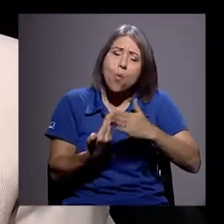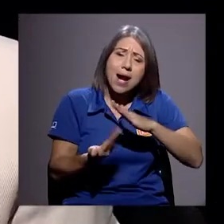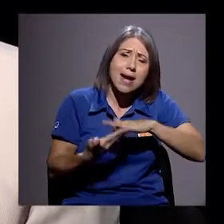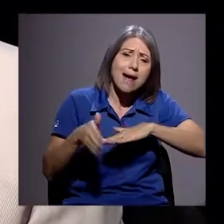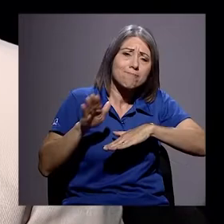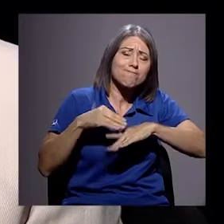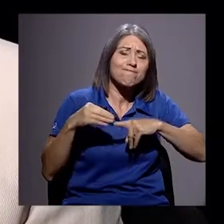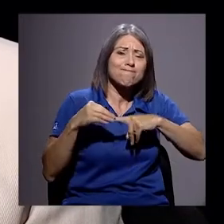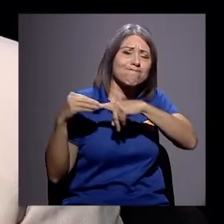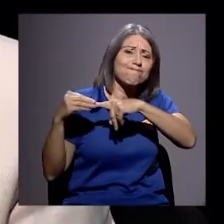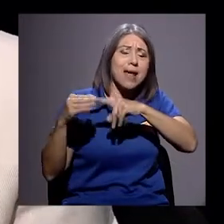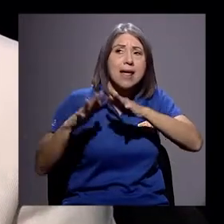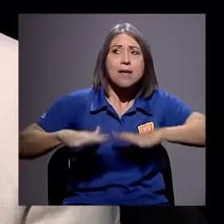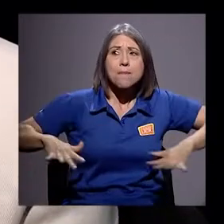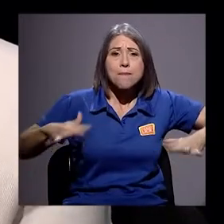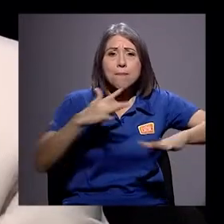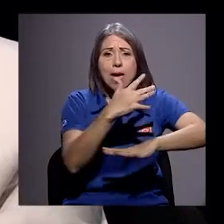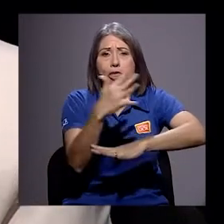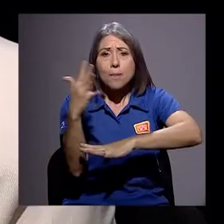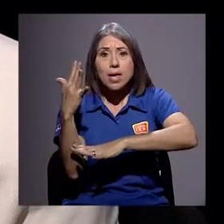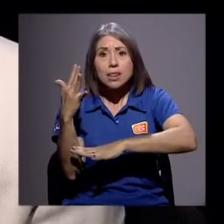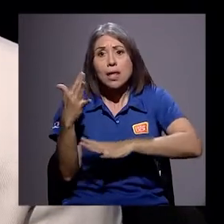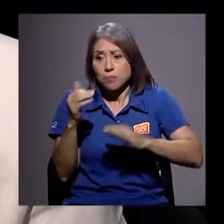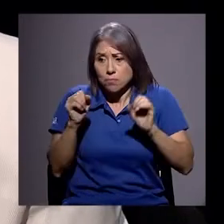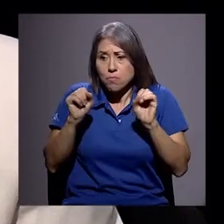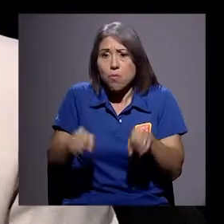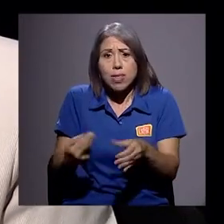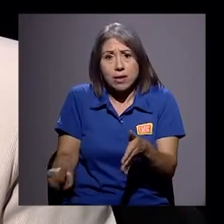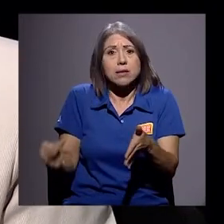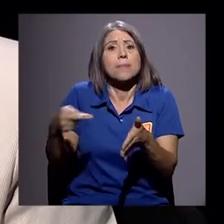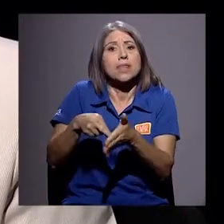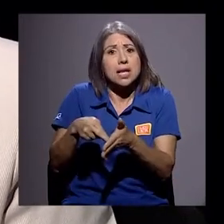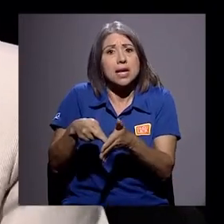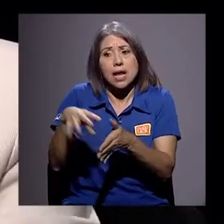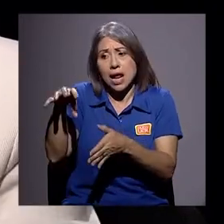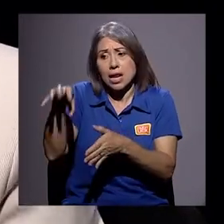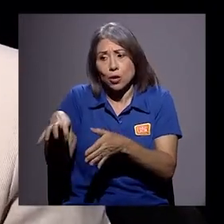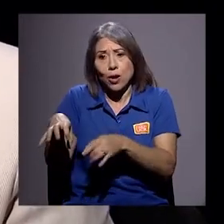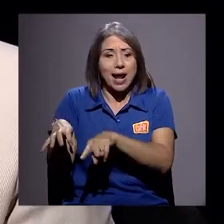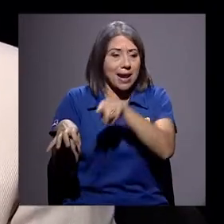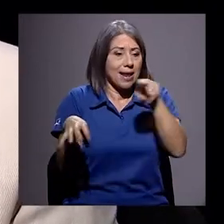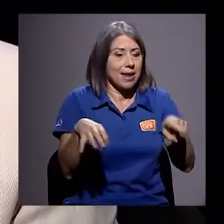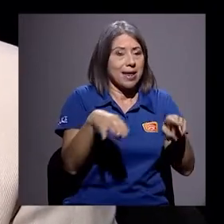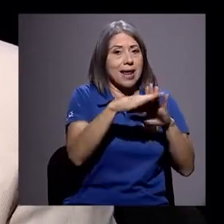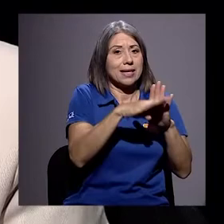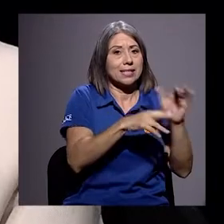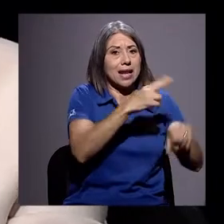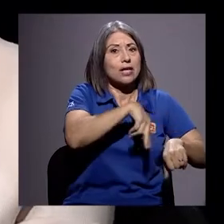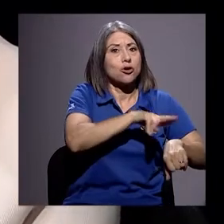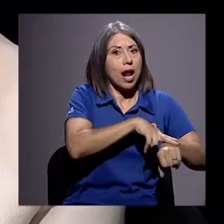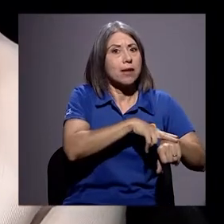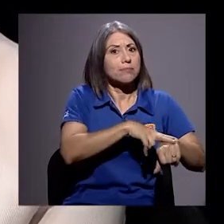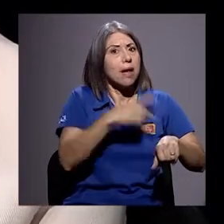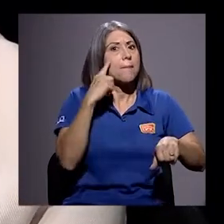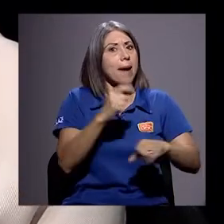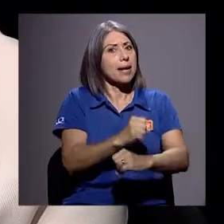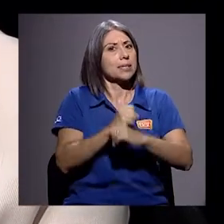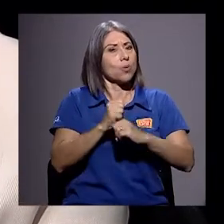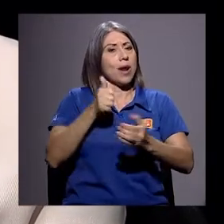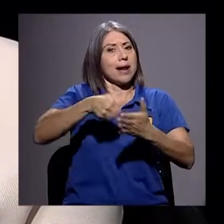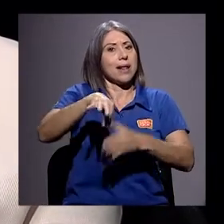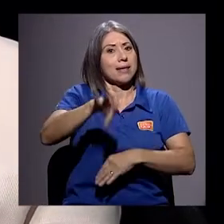experto en medio ambiente pues pongamos a repetir en distrito electoral y en lista nacional para asegurarnos de que quede electo si sale por el distrito